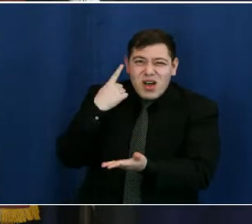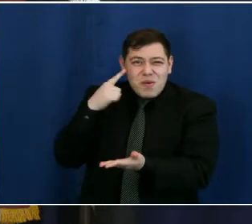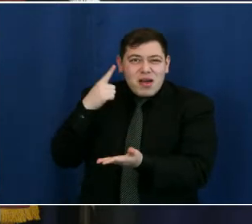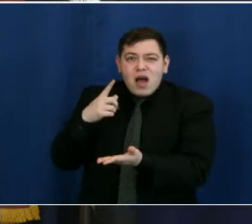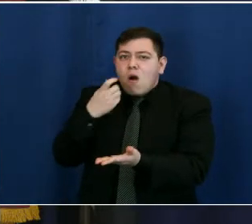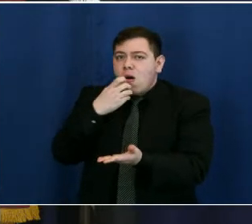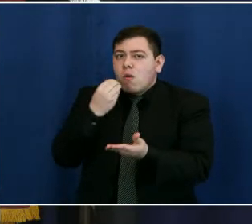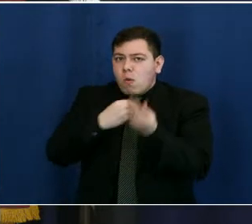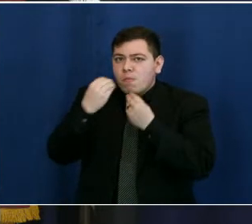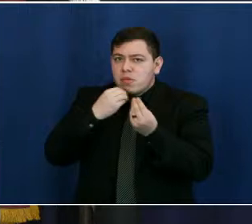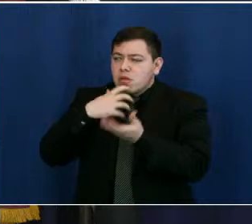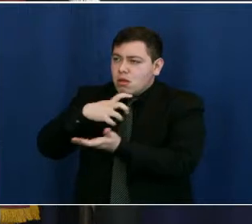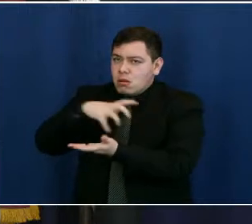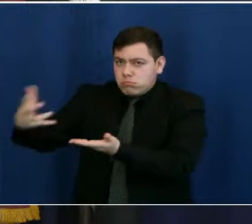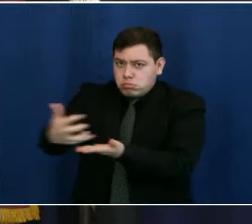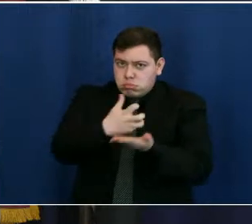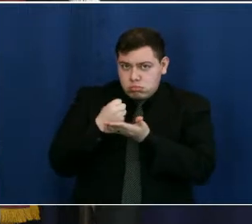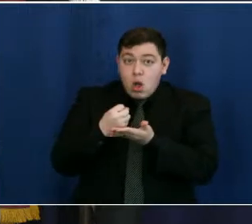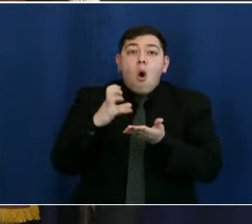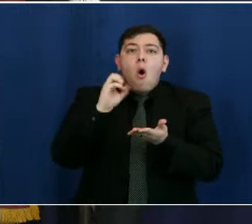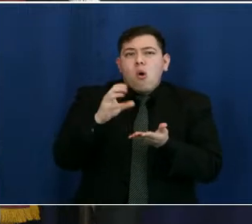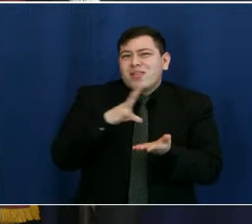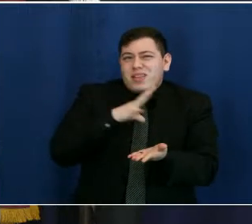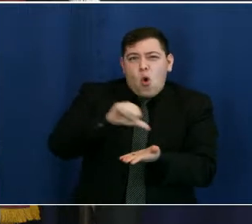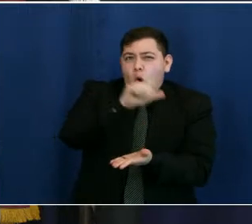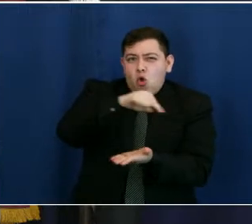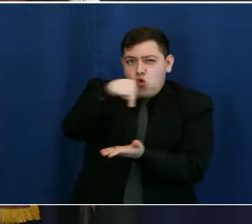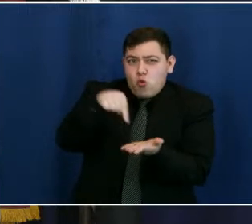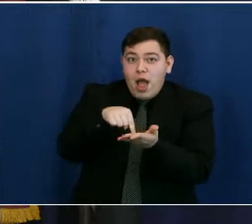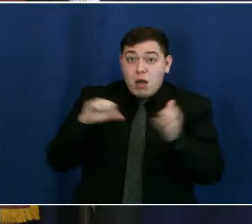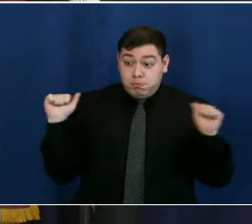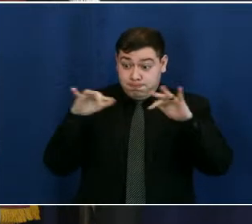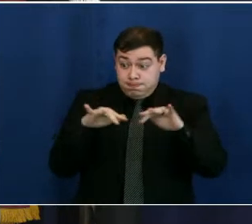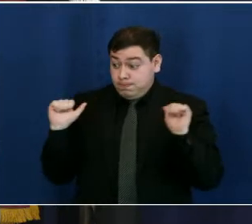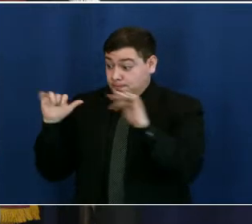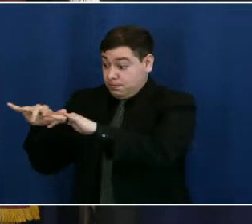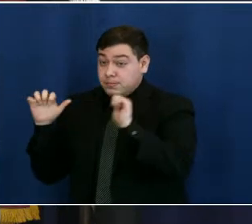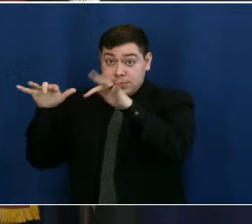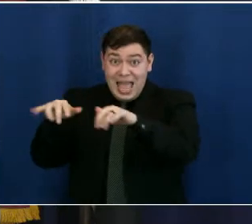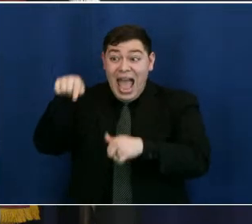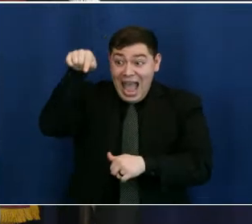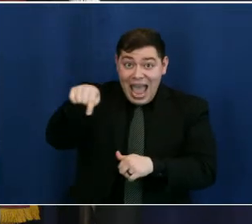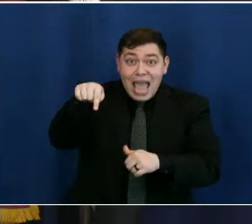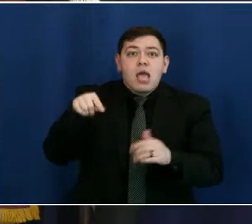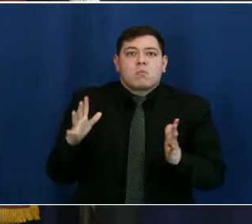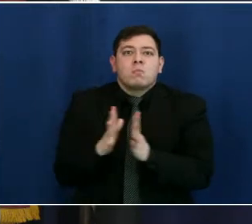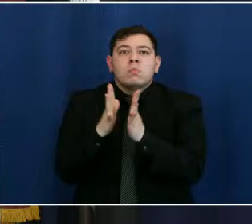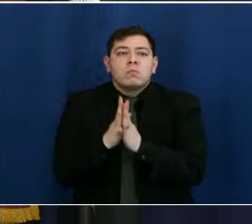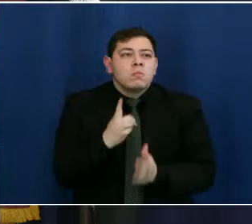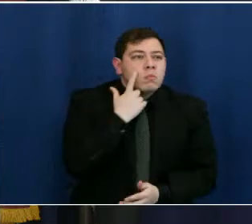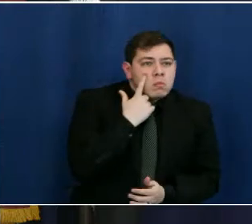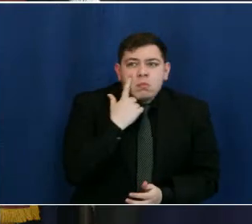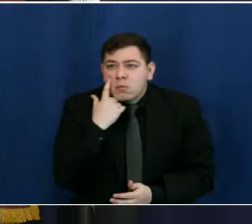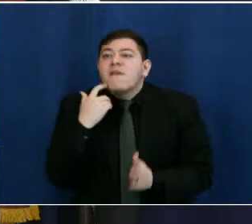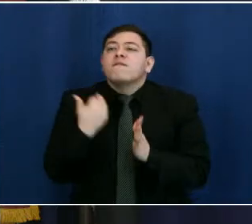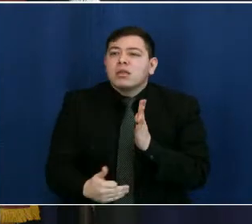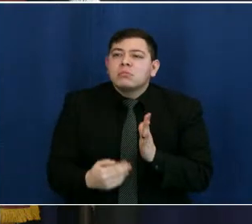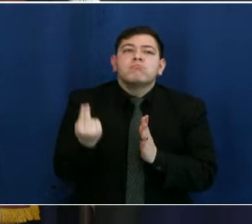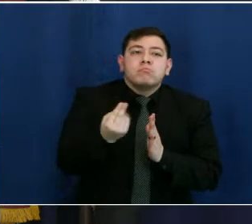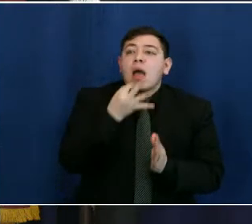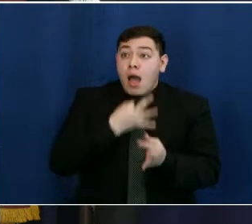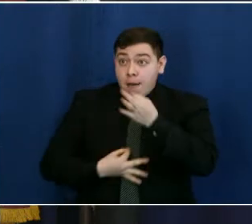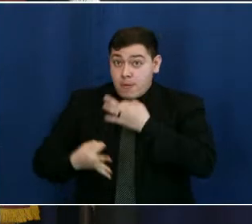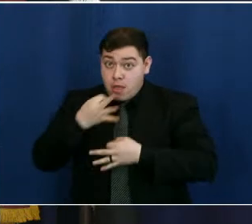centros donde la gente esté definitivamente. Entonces, eso es lo que estamos haciendo en colaboración con las diferentes